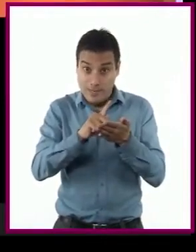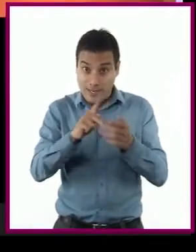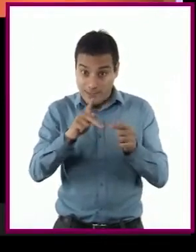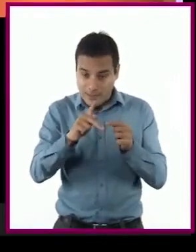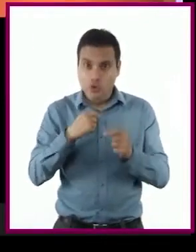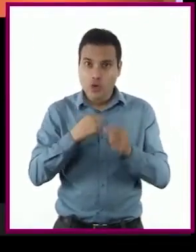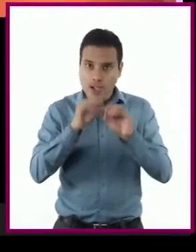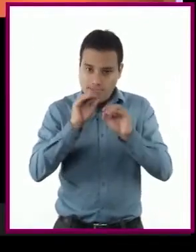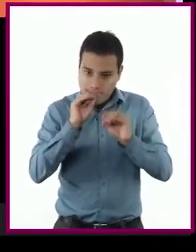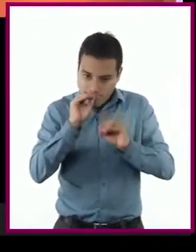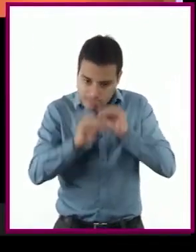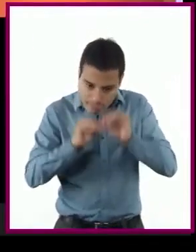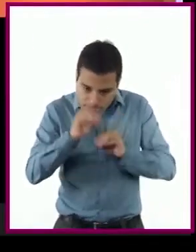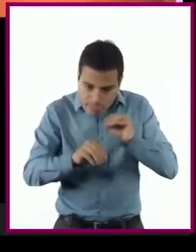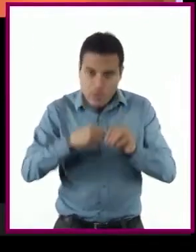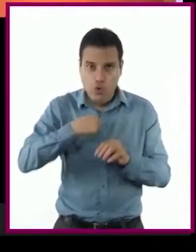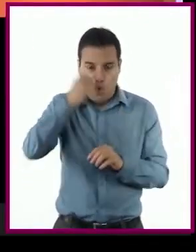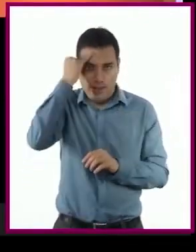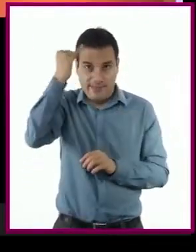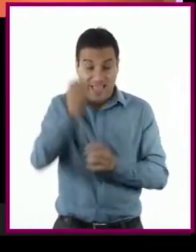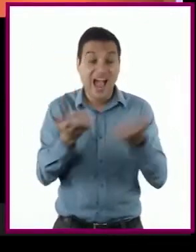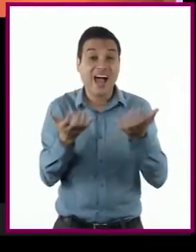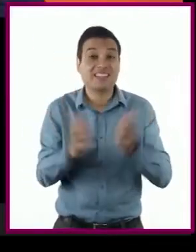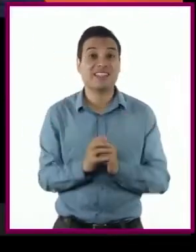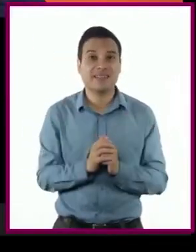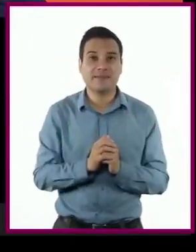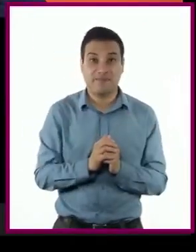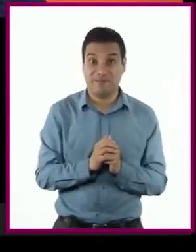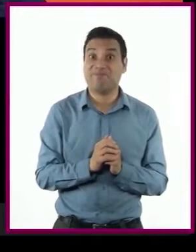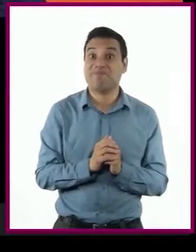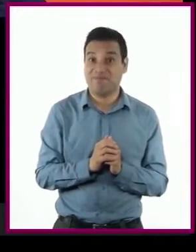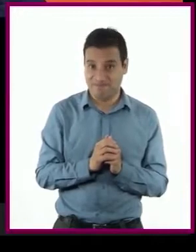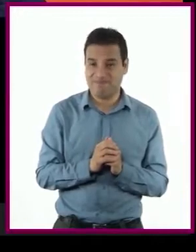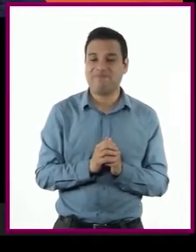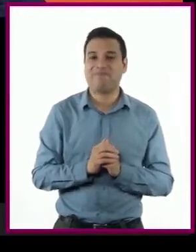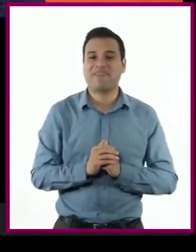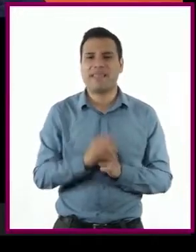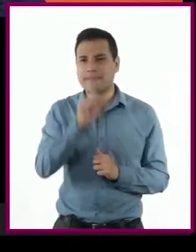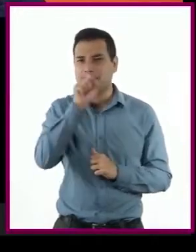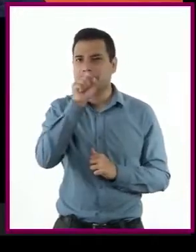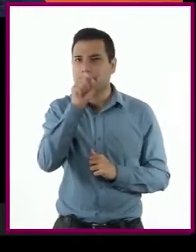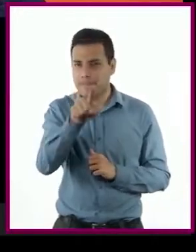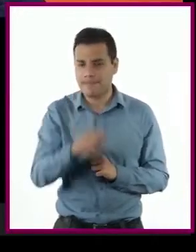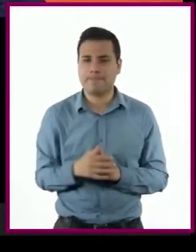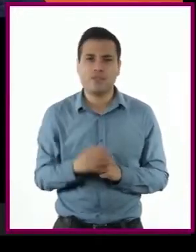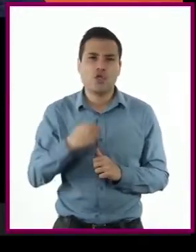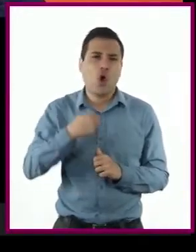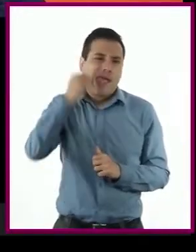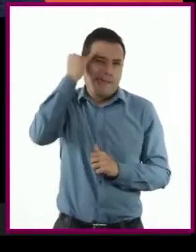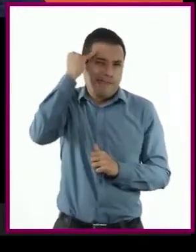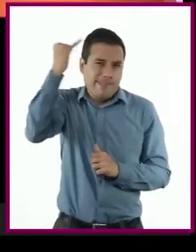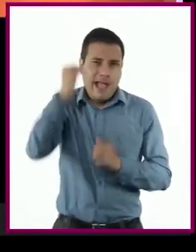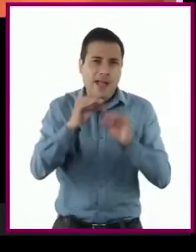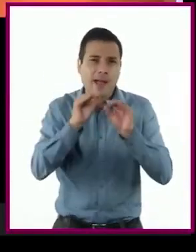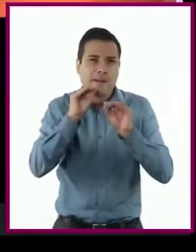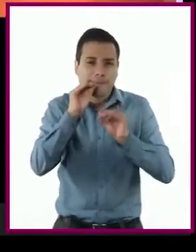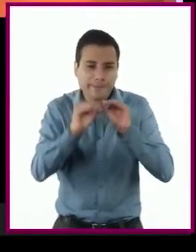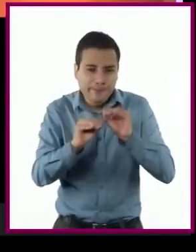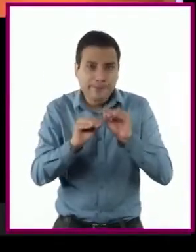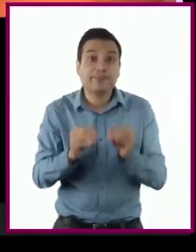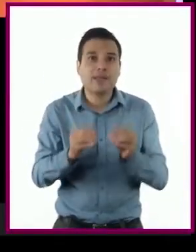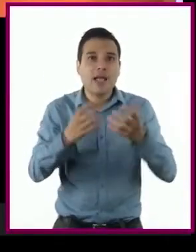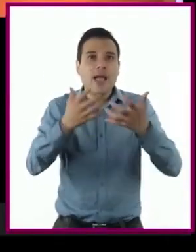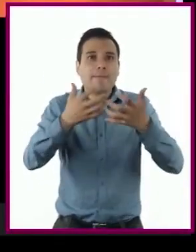les compartí el diagrama detallado de mi invento. También hice un prototipo poco común de la máquina